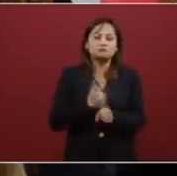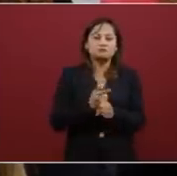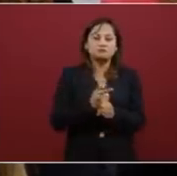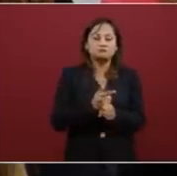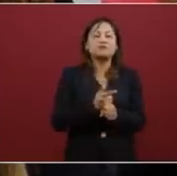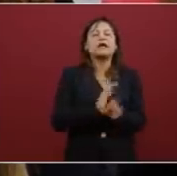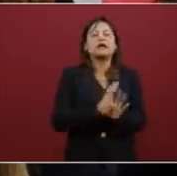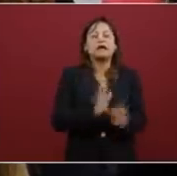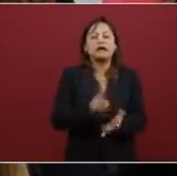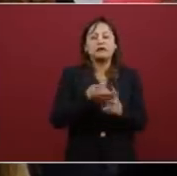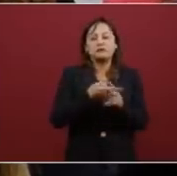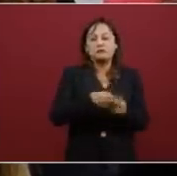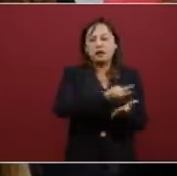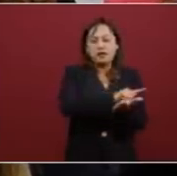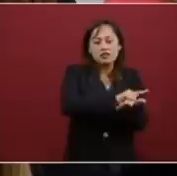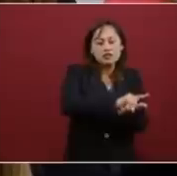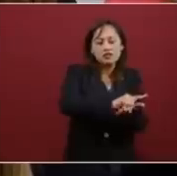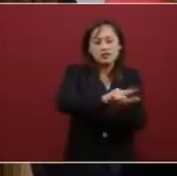estamos limpiando,